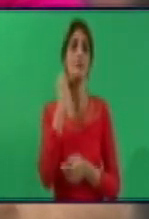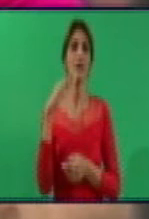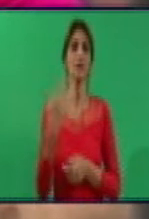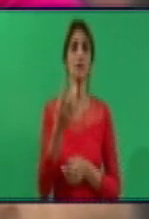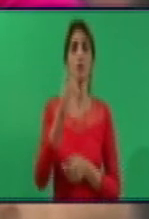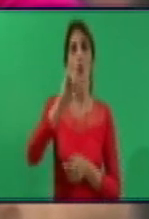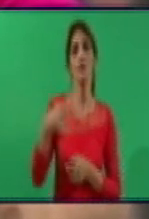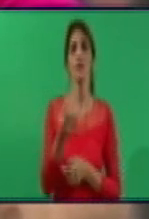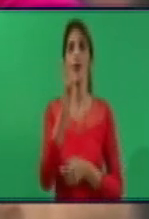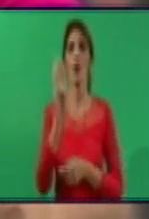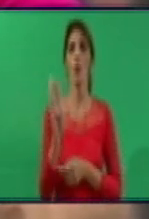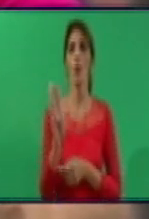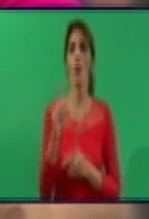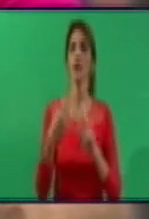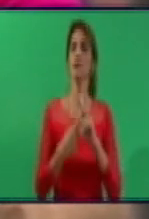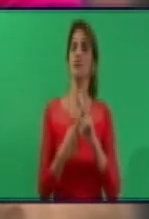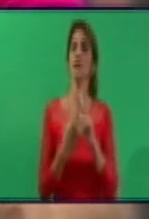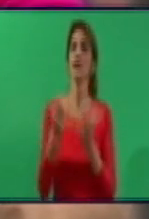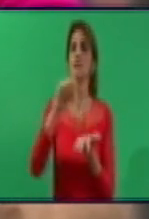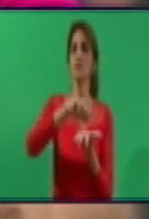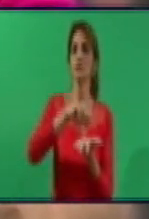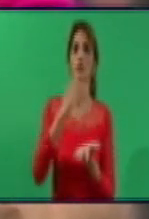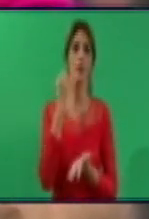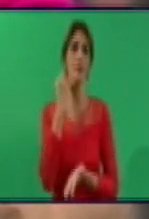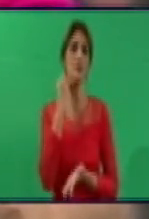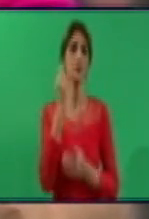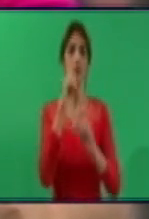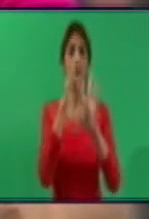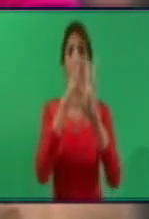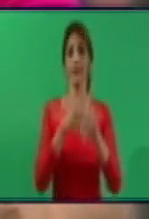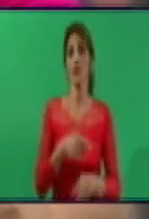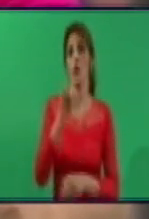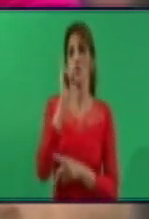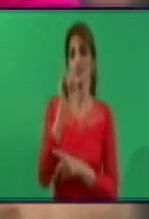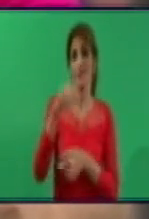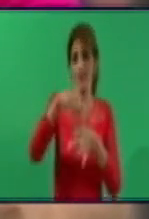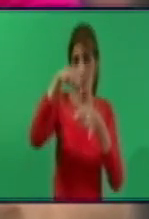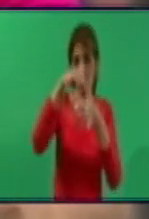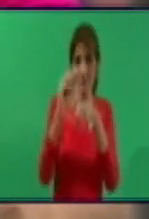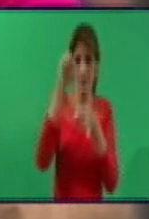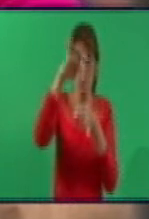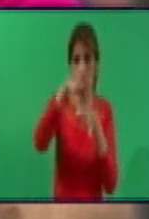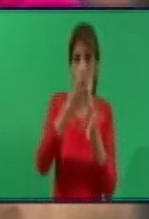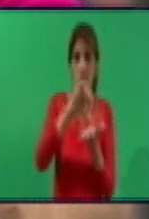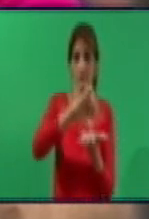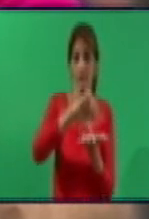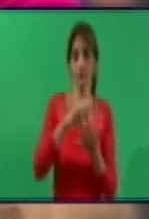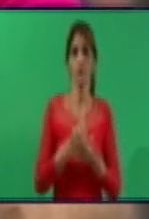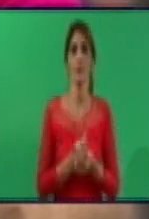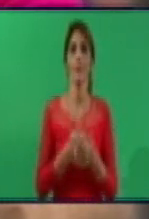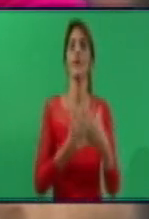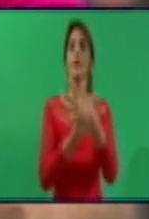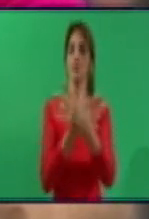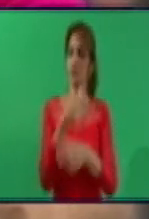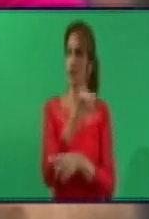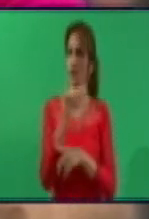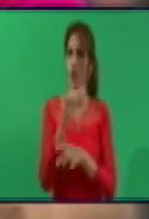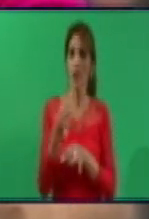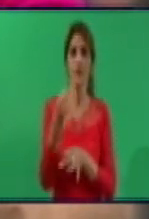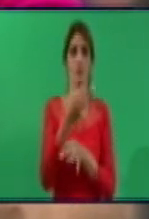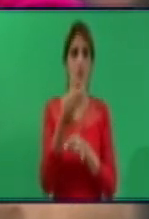y Manzanillo Centro, el casco histórico. En Niquero, los 6 son de la cabecera municipal. En Campechuela también los 4 son de la cabecera